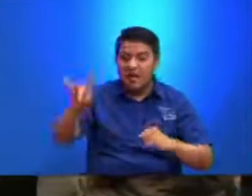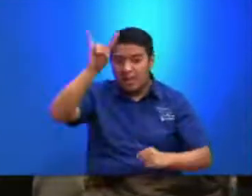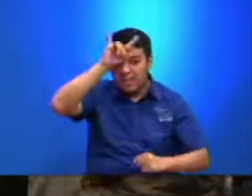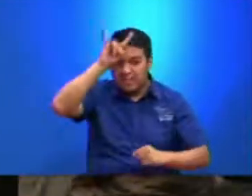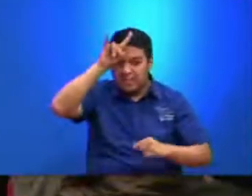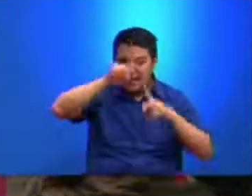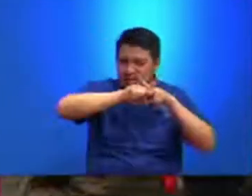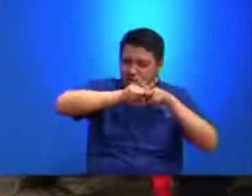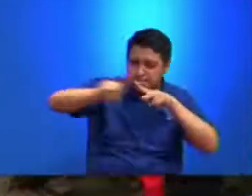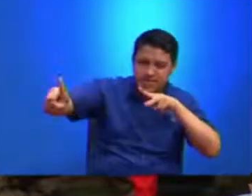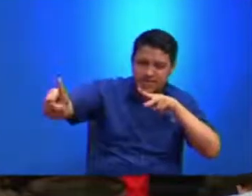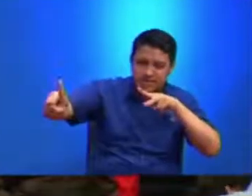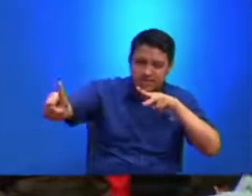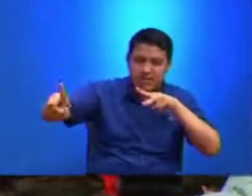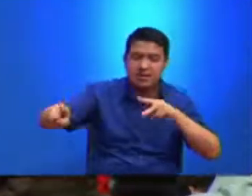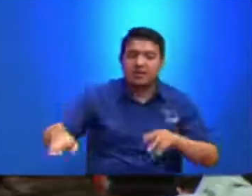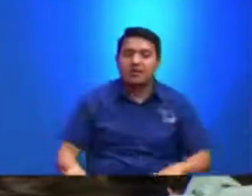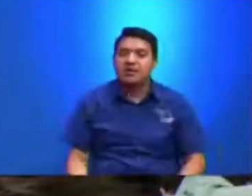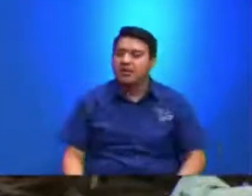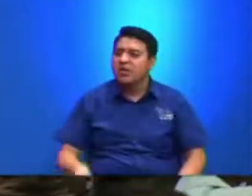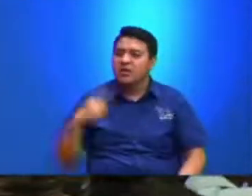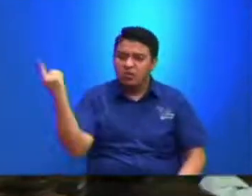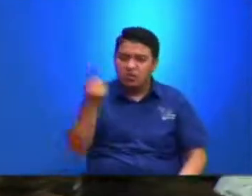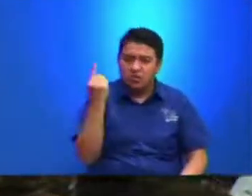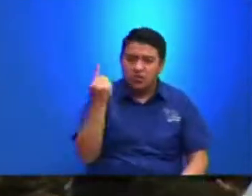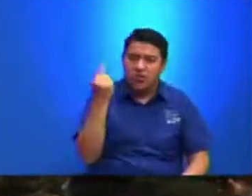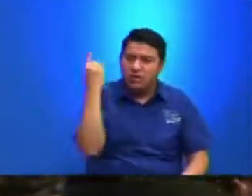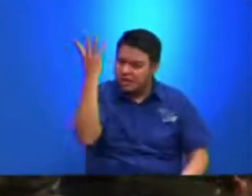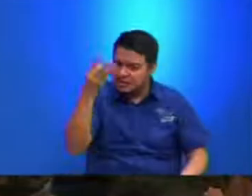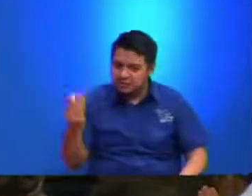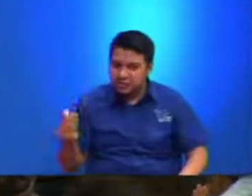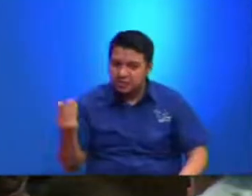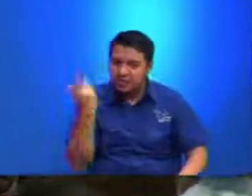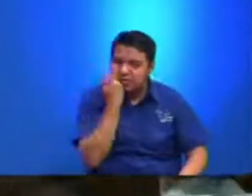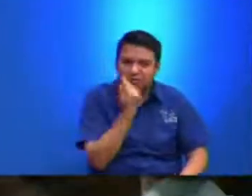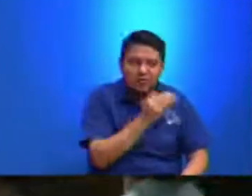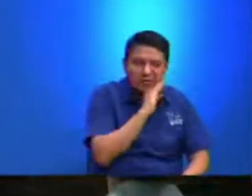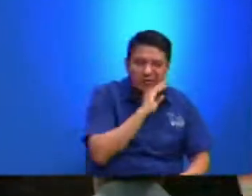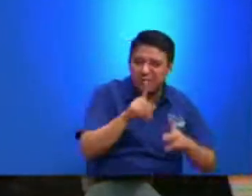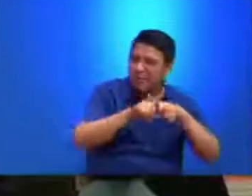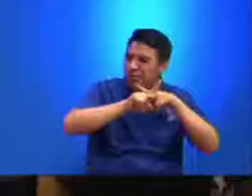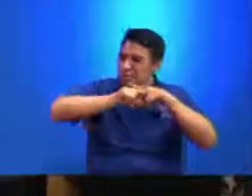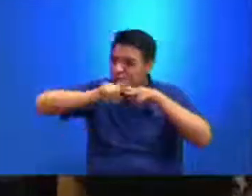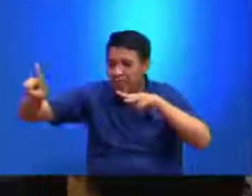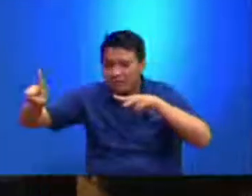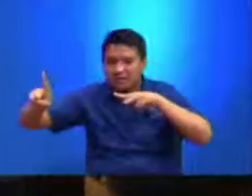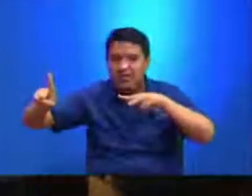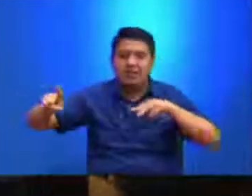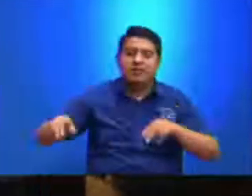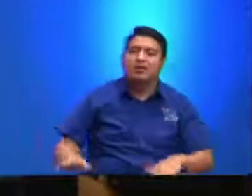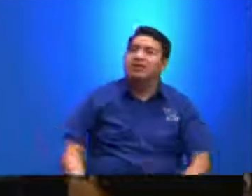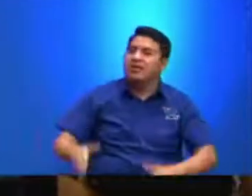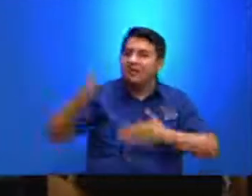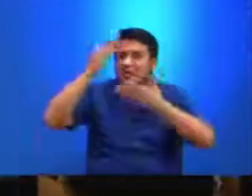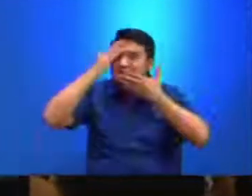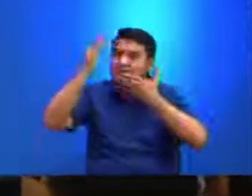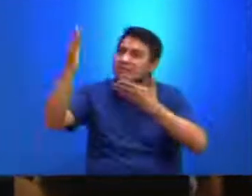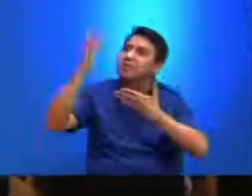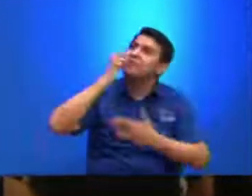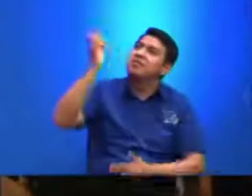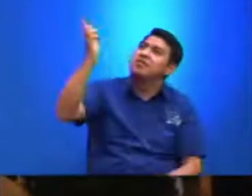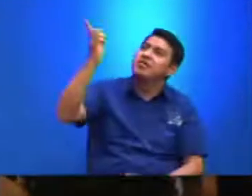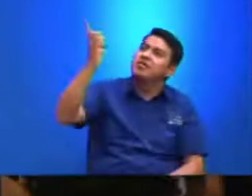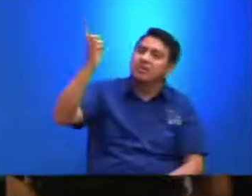Reprendemos todo espíritu de enfermedad. Gloria a tu nombre, Señor. Gracias, Padre.